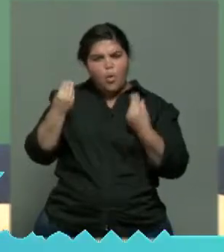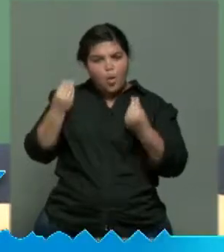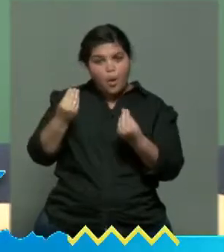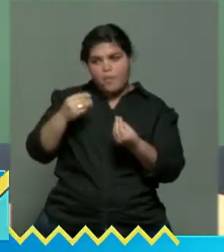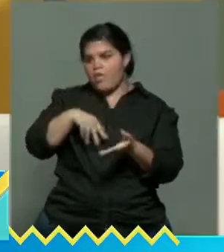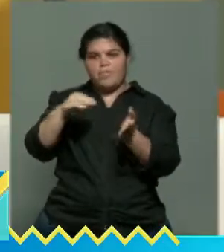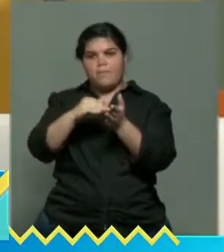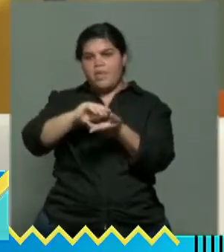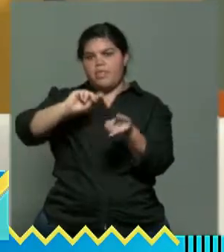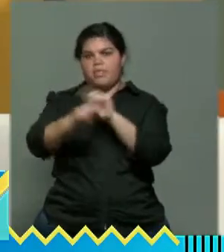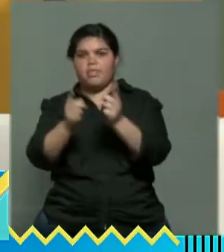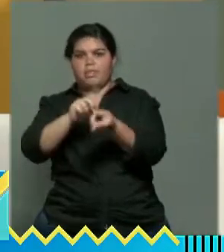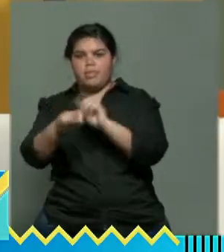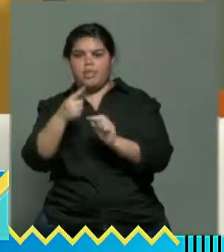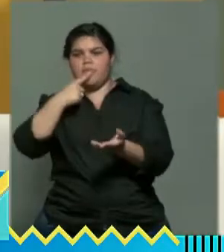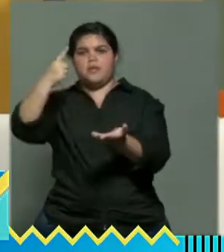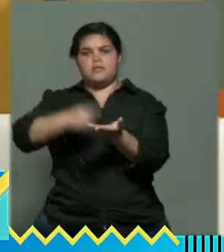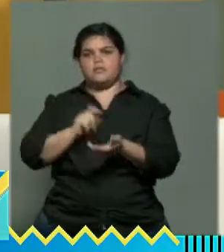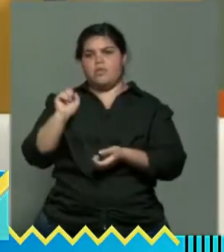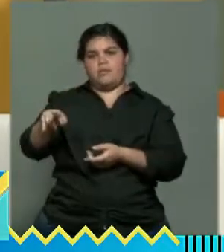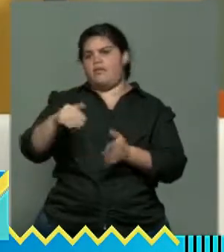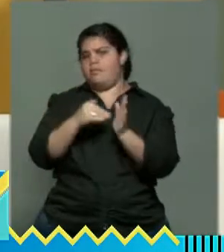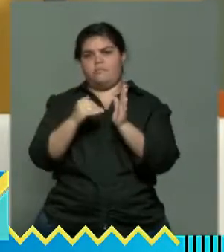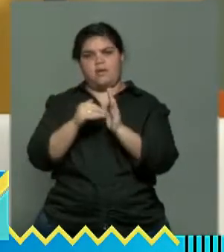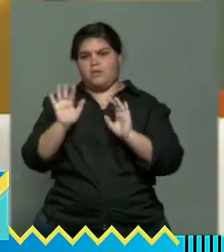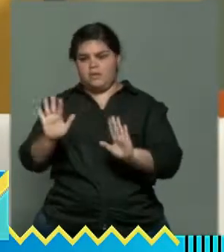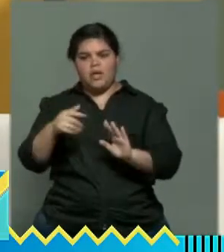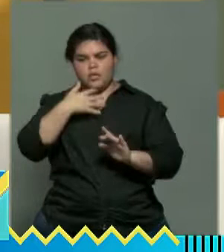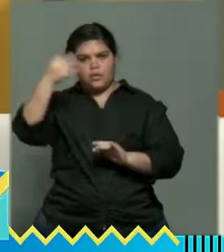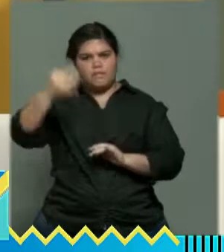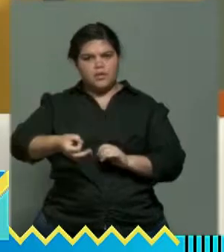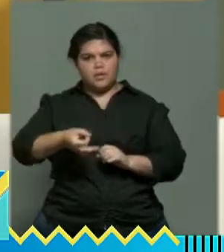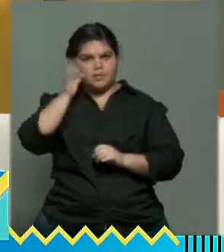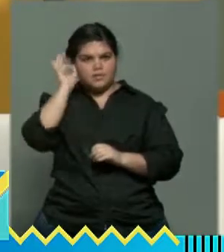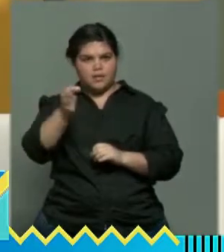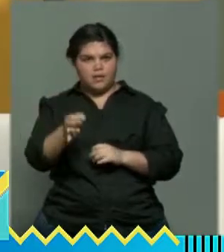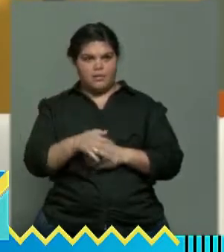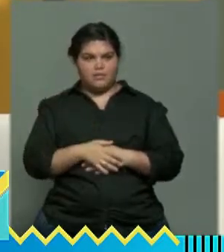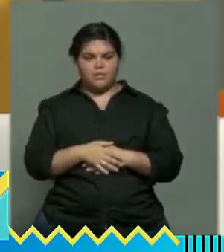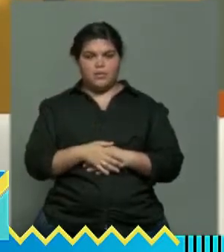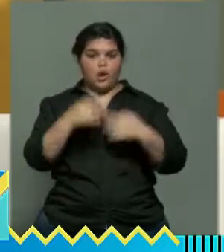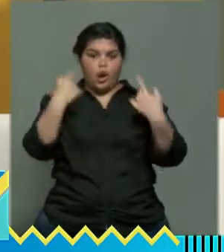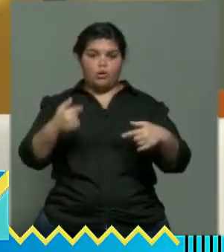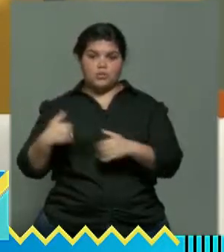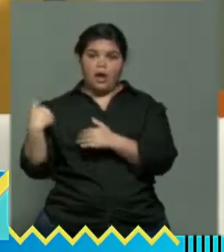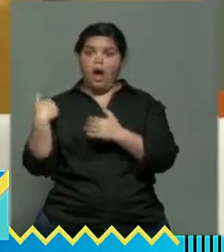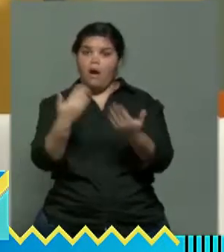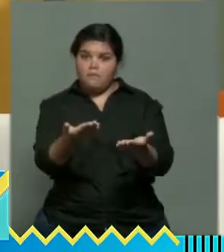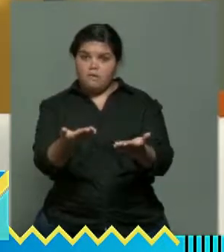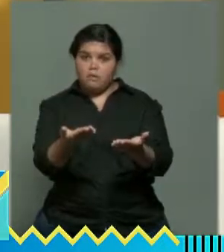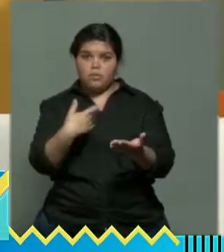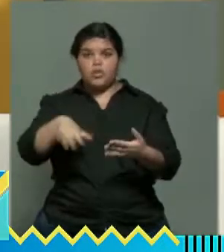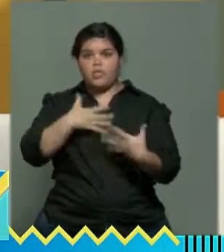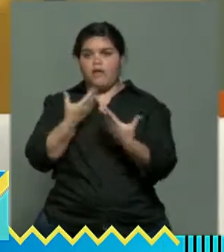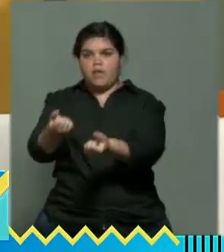vayan tomando. O sea, en esto somos muy realistas y muy concretos. Bien. Si las medidas son a favor, las